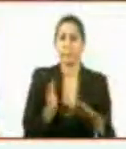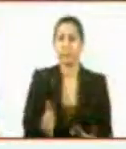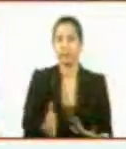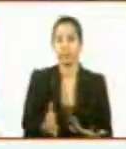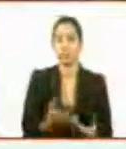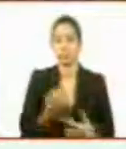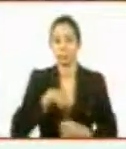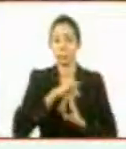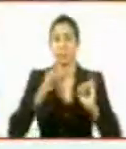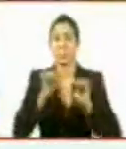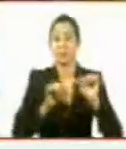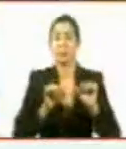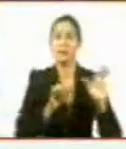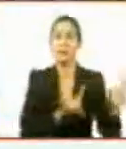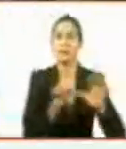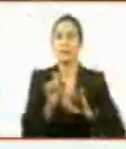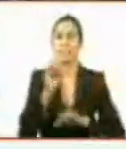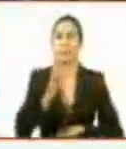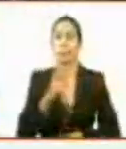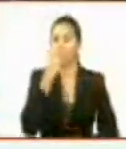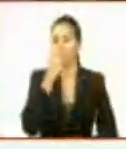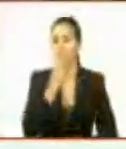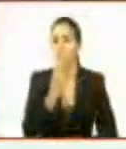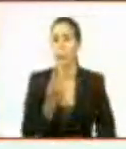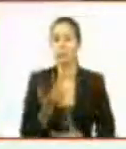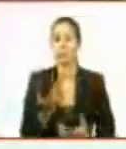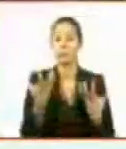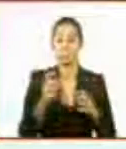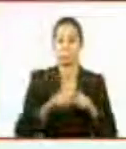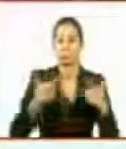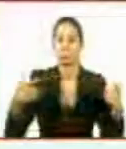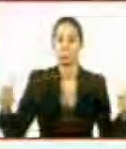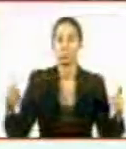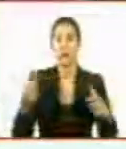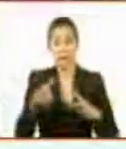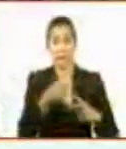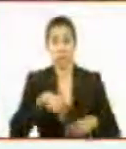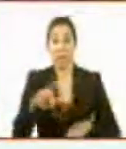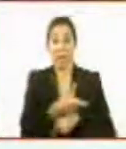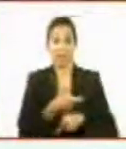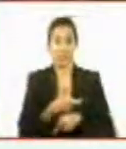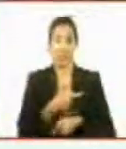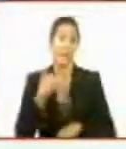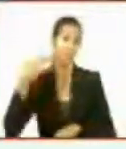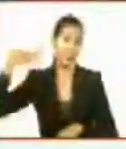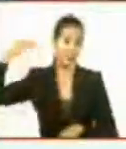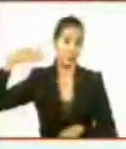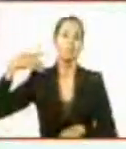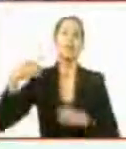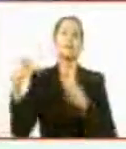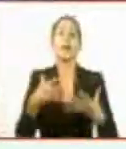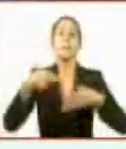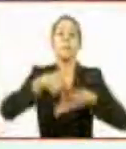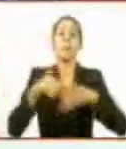siglo con 60% de pobreza. Ellos les regalaron el petróleo a Estados Unidos. Nosotros